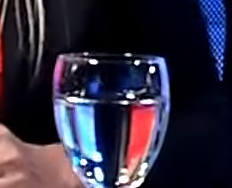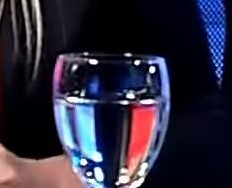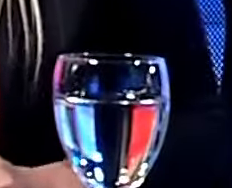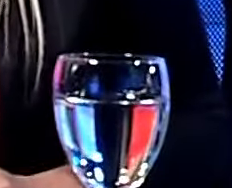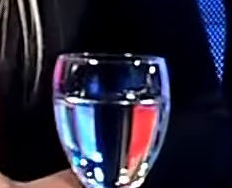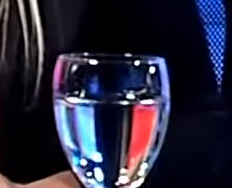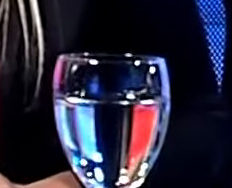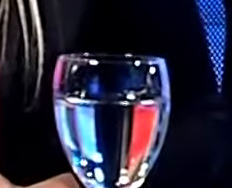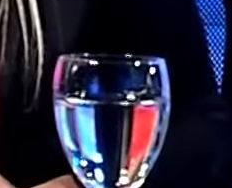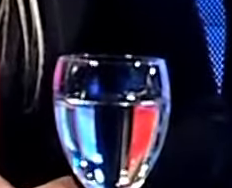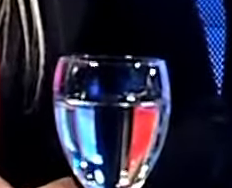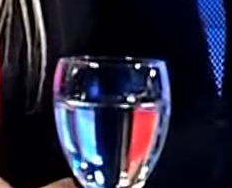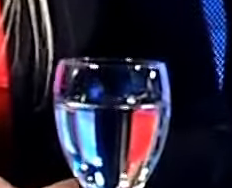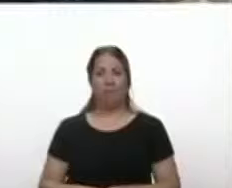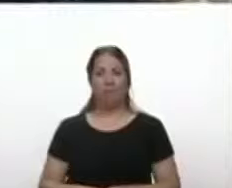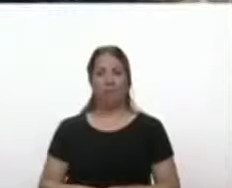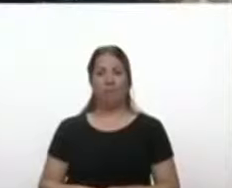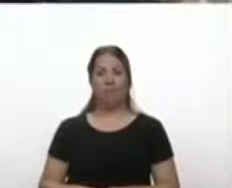a 7 millones.